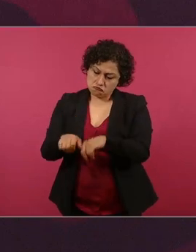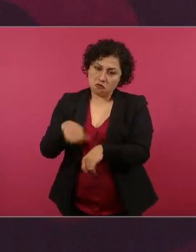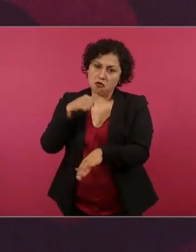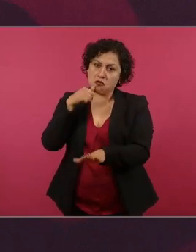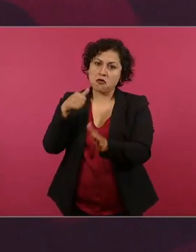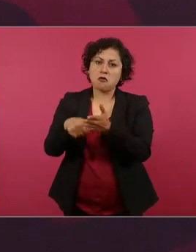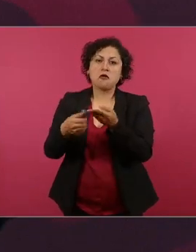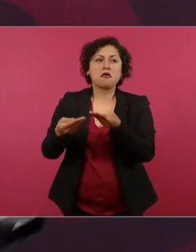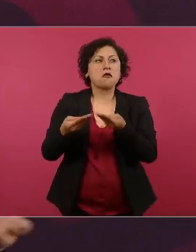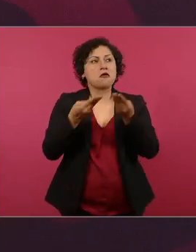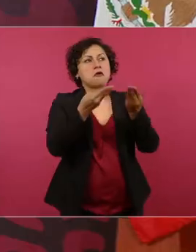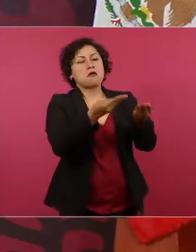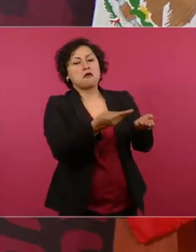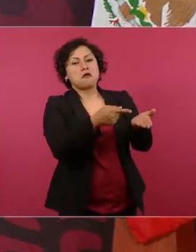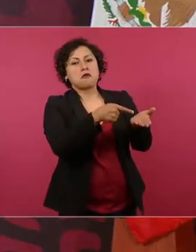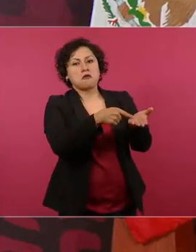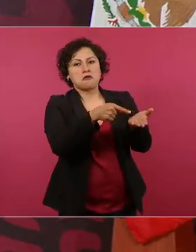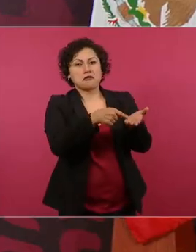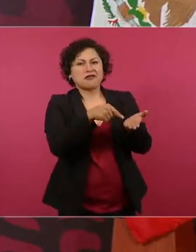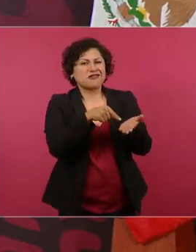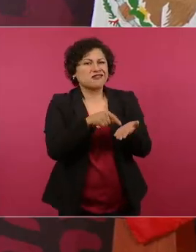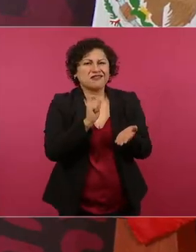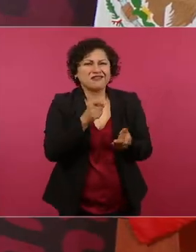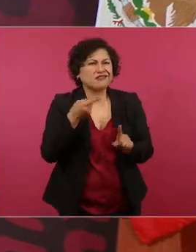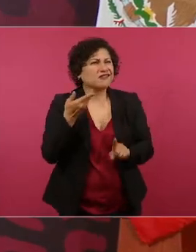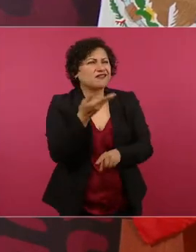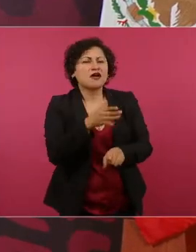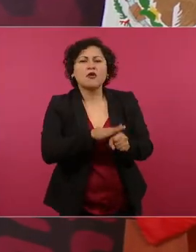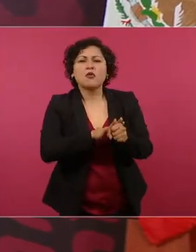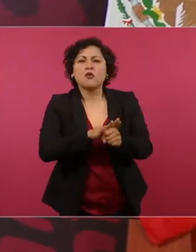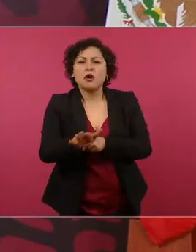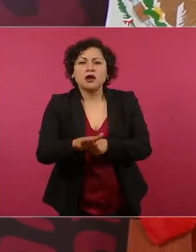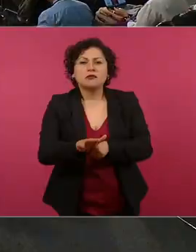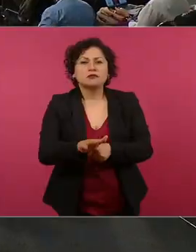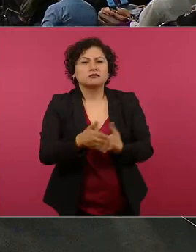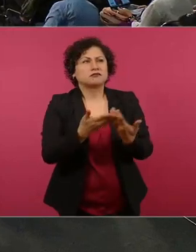que ya no trabajaran 16 horas diarias,